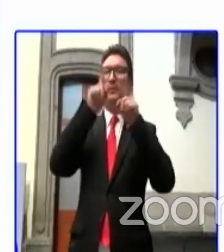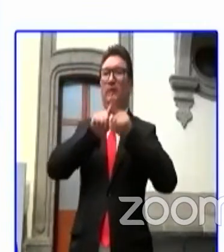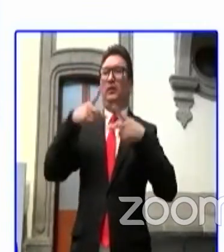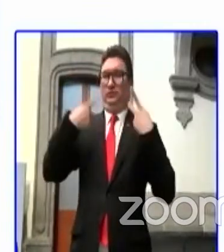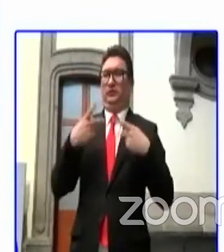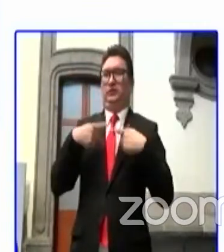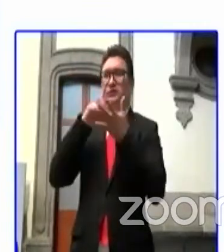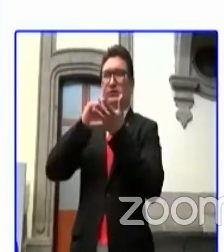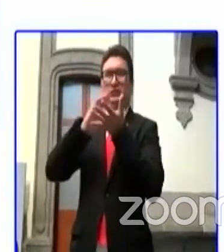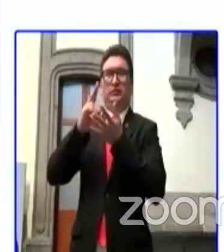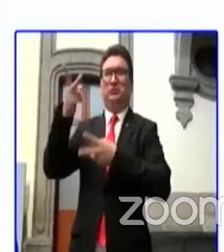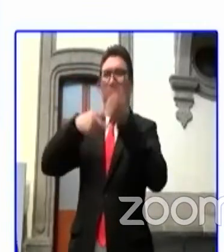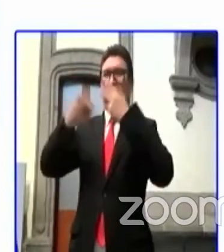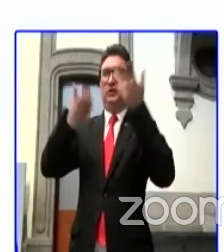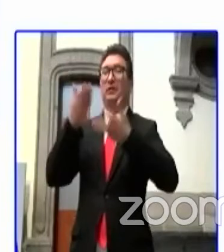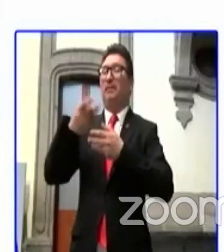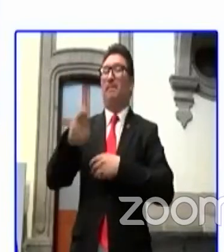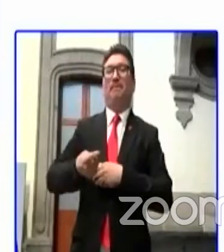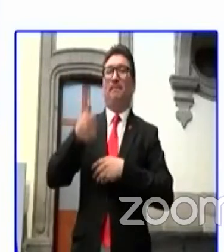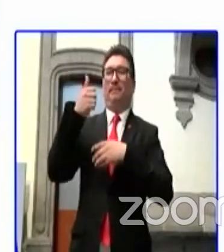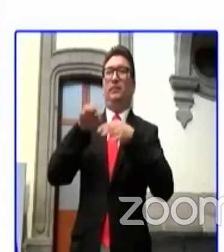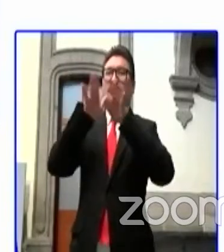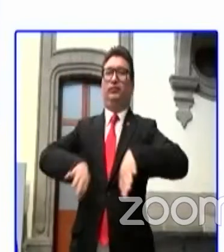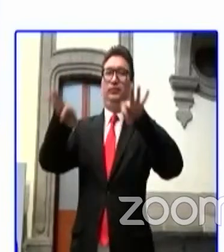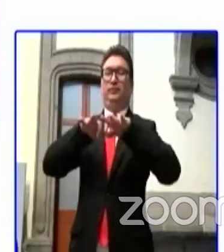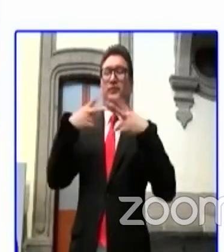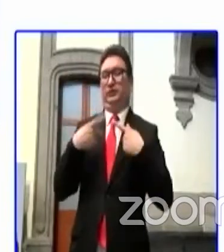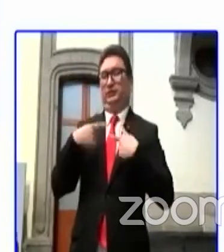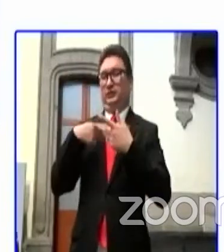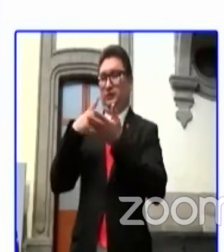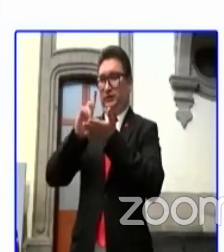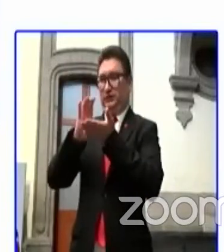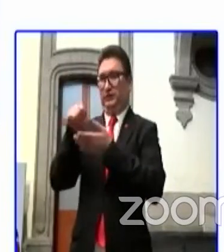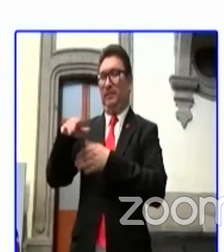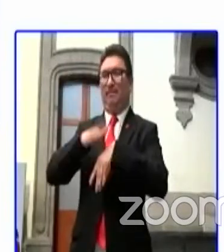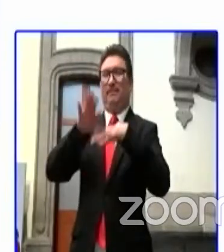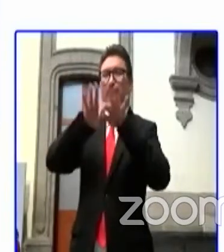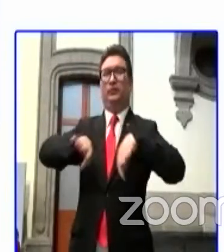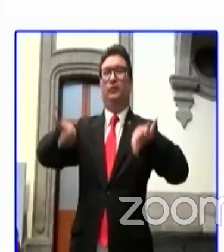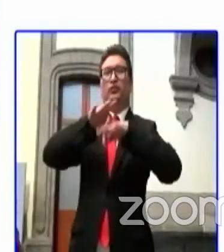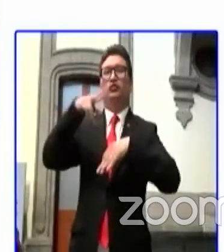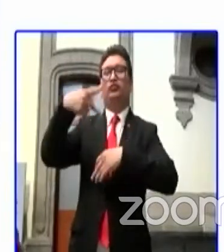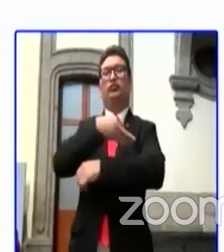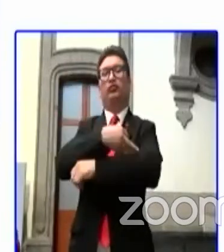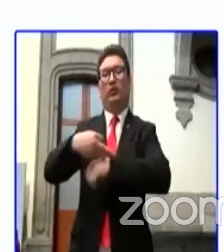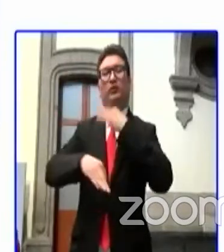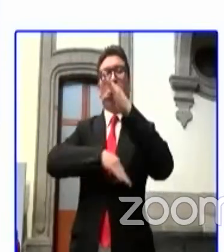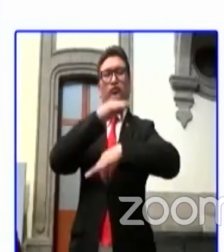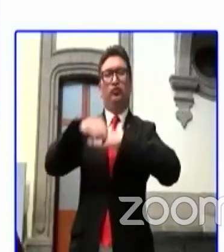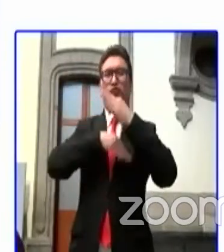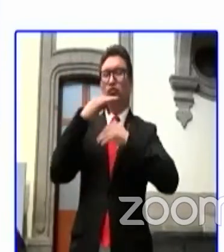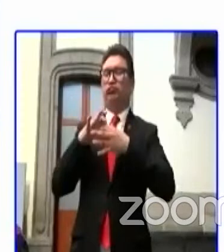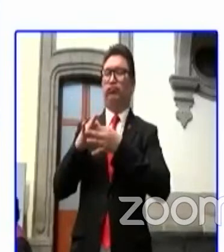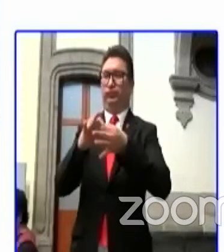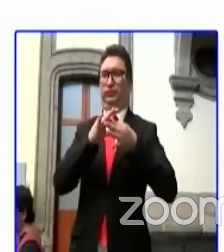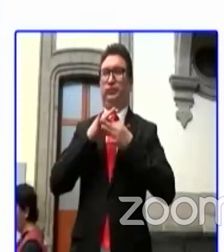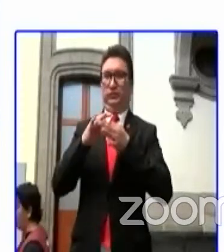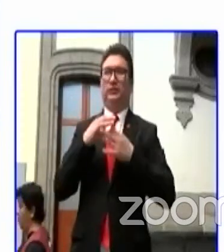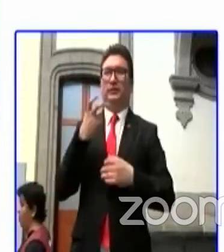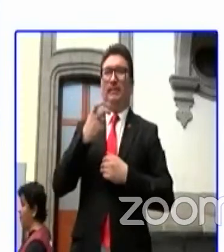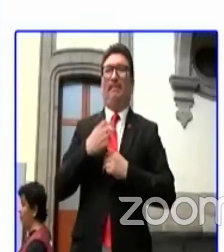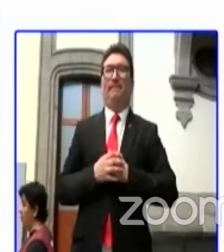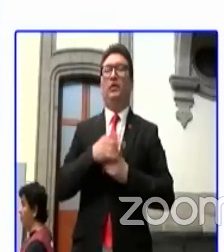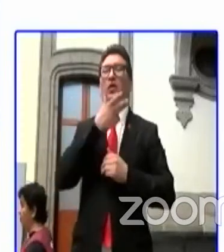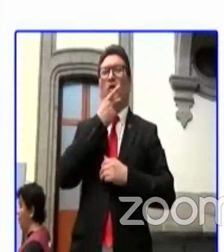con discapacidad y en primer lugar a las mismas personas con discapacidad y sus familias y todos los aliados y aliadas